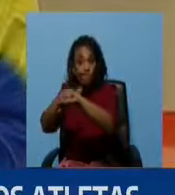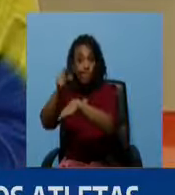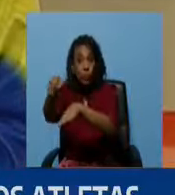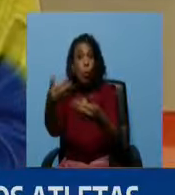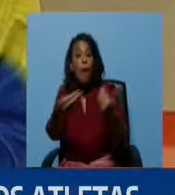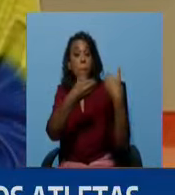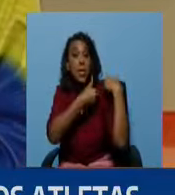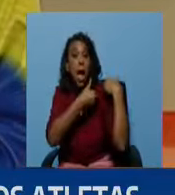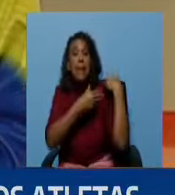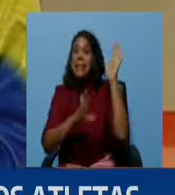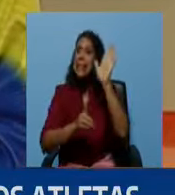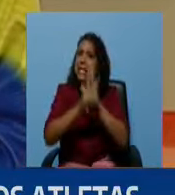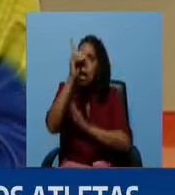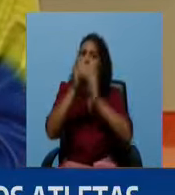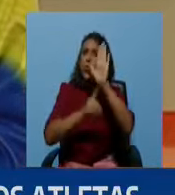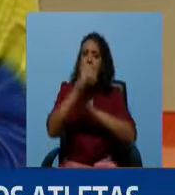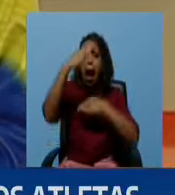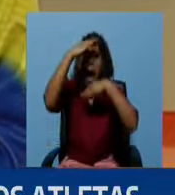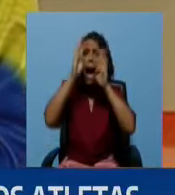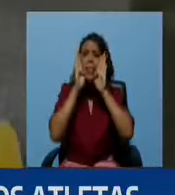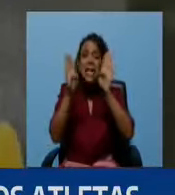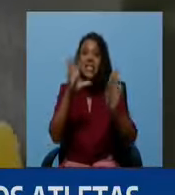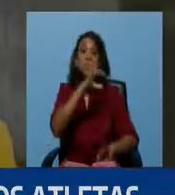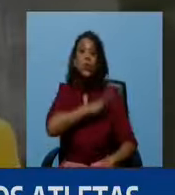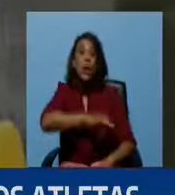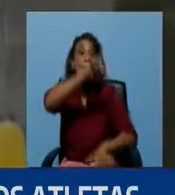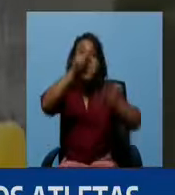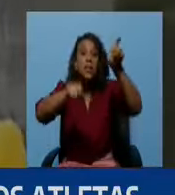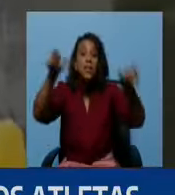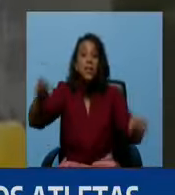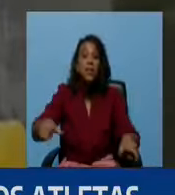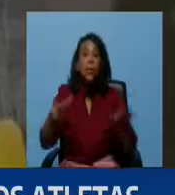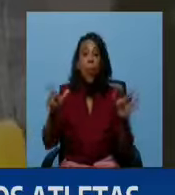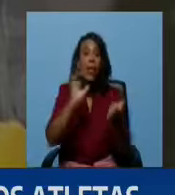Hay que seguir desarrollando la atención social,